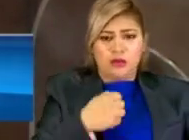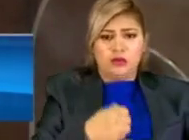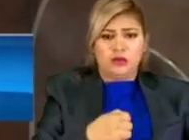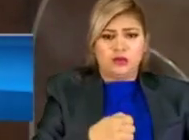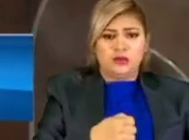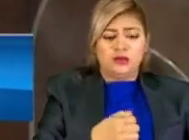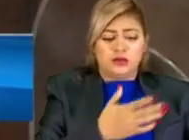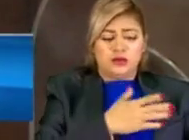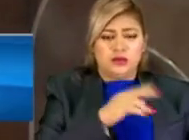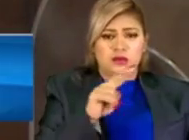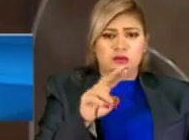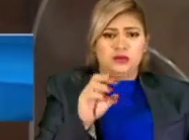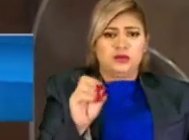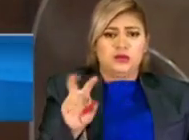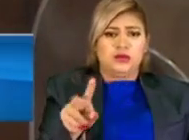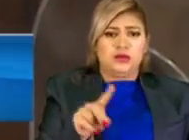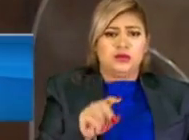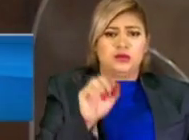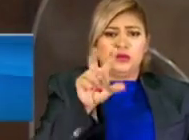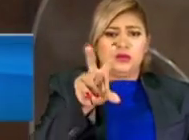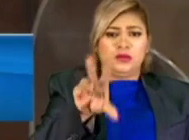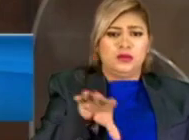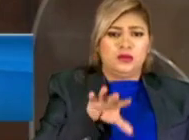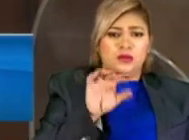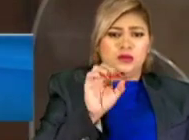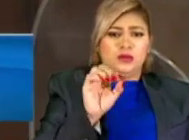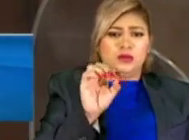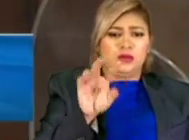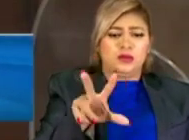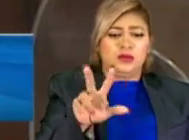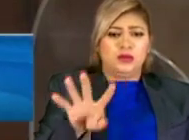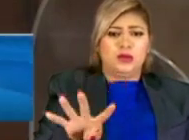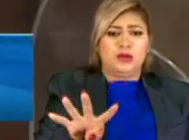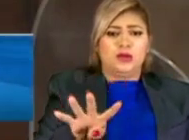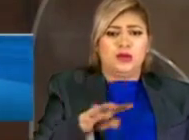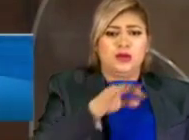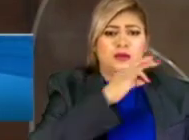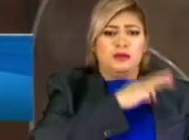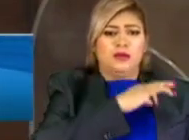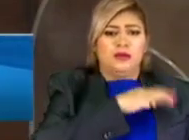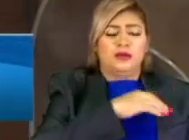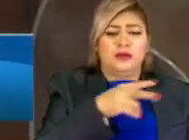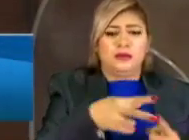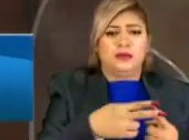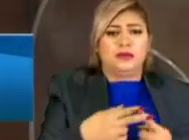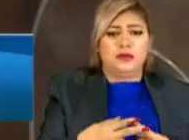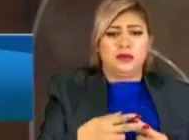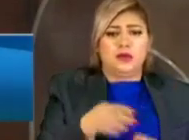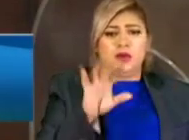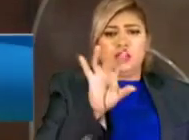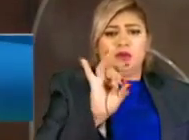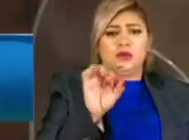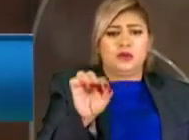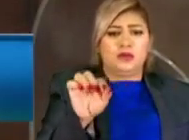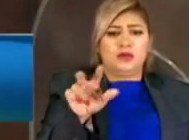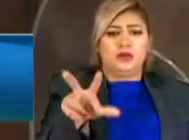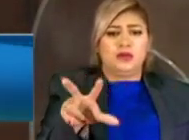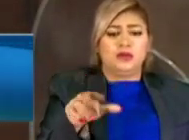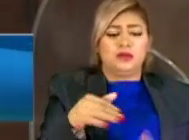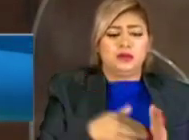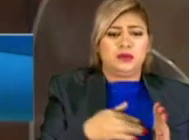beneficiaron 334 productores con préstamos por un total de 8.3 millones de